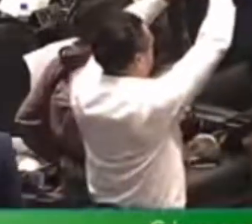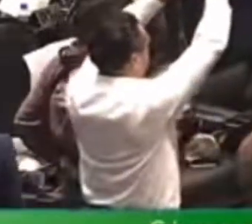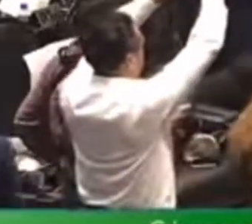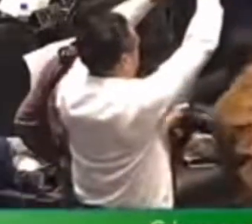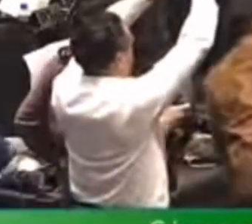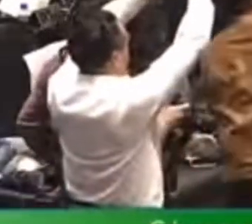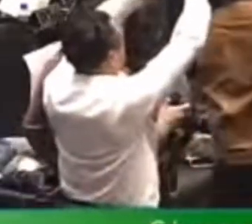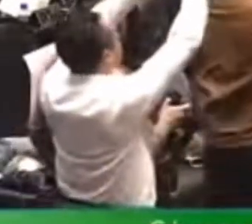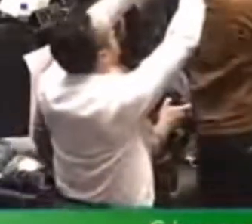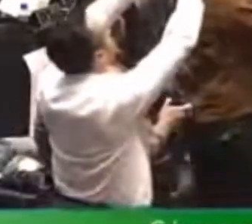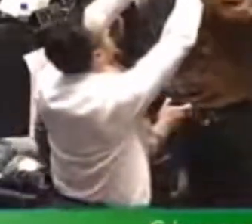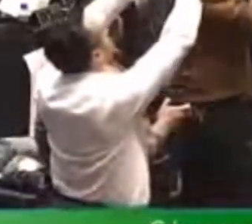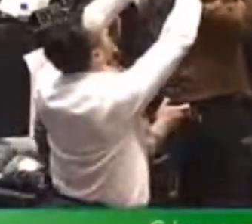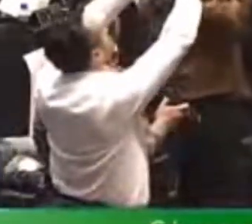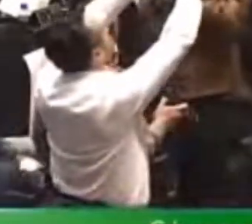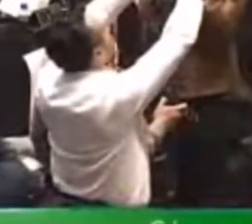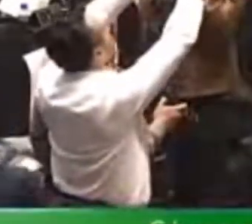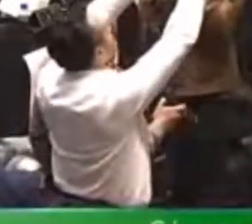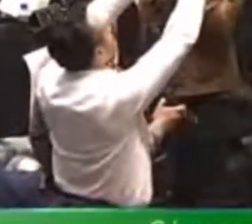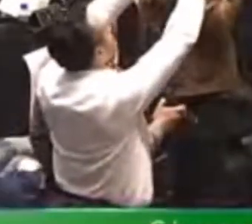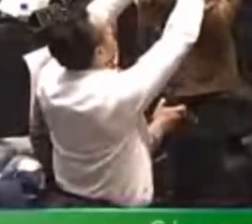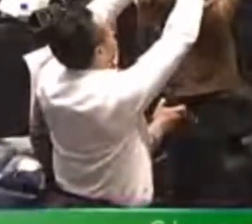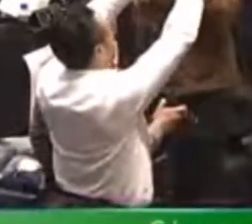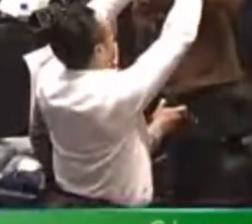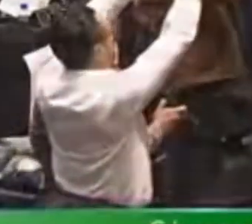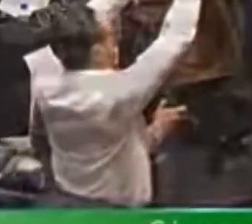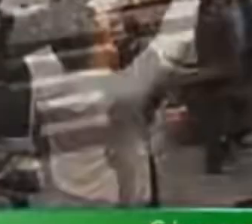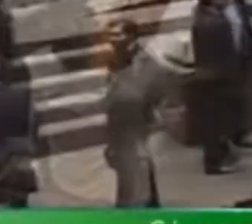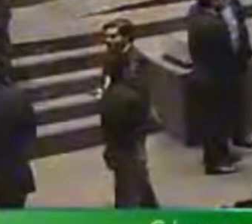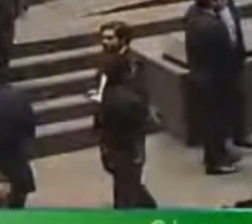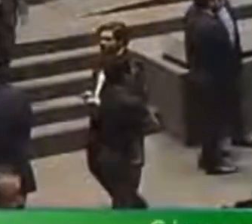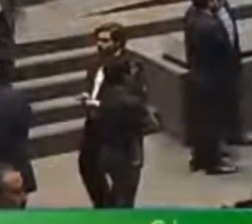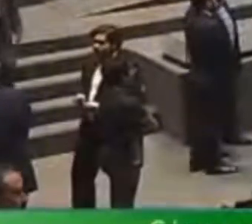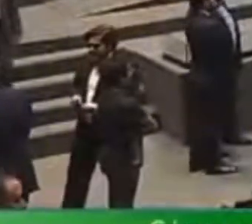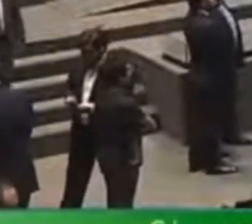Diputadas y diputados, favor de pasar.